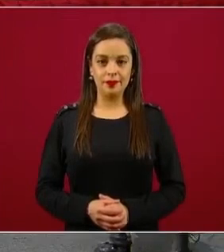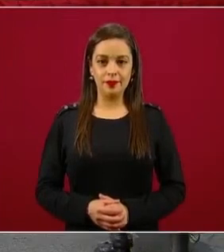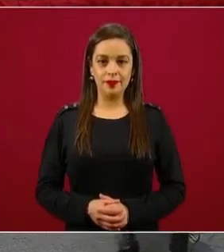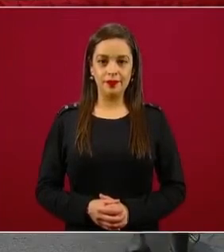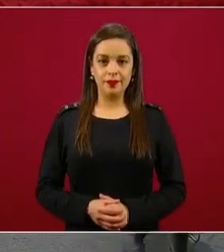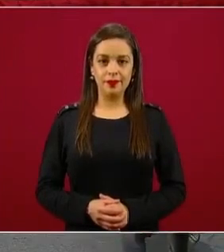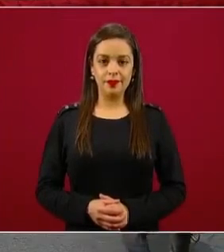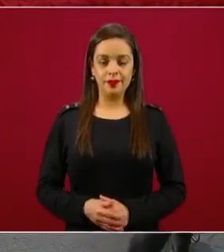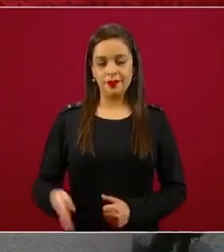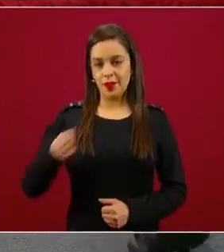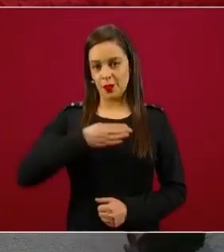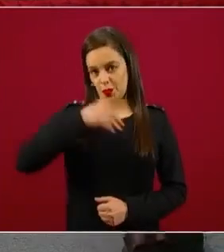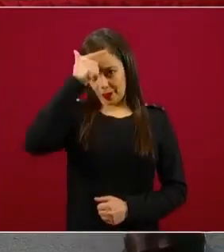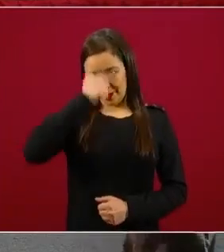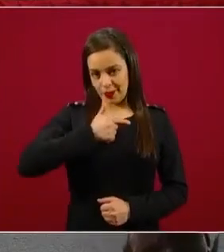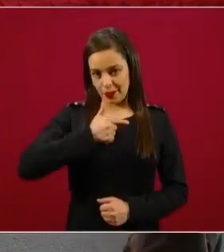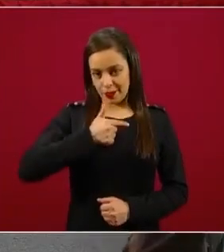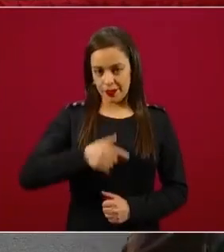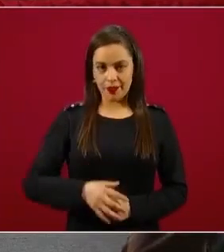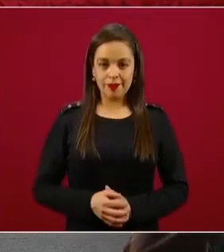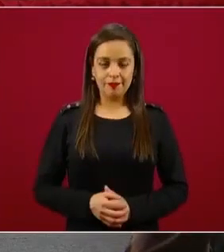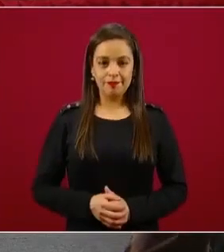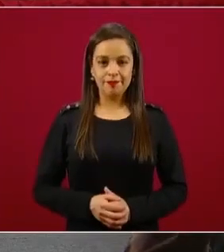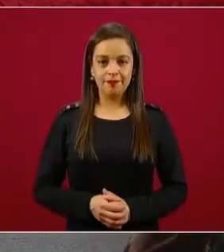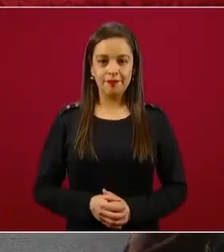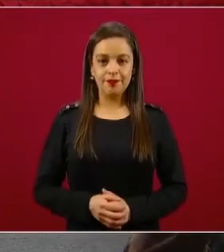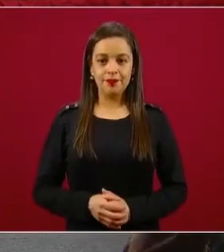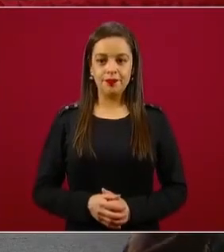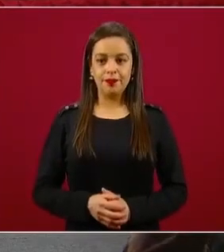Muy buenas noches. ¿Mandé?